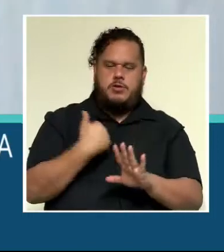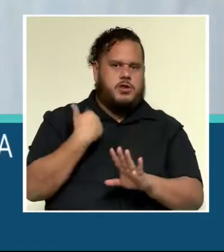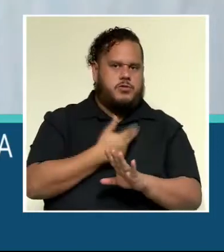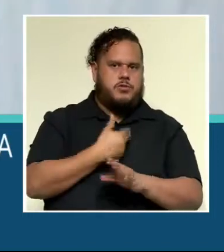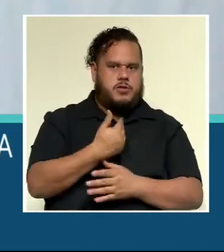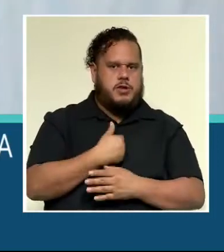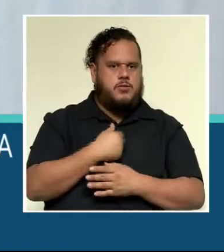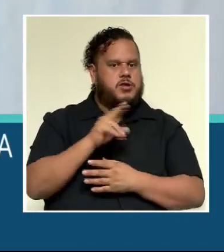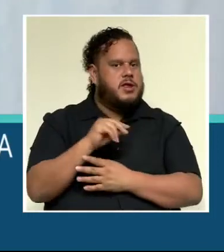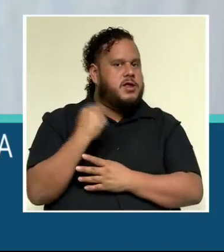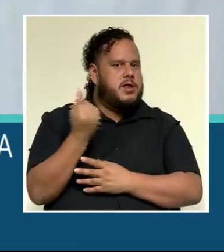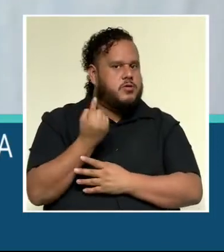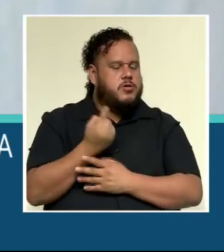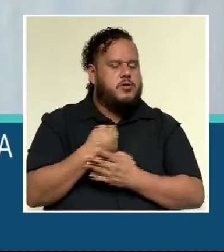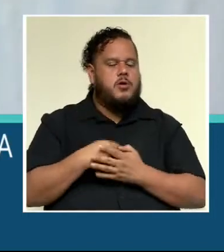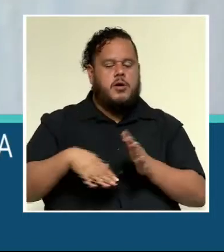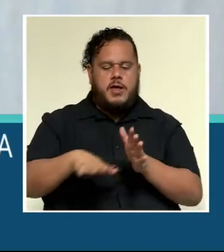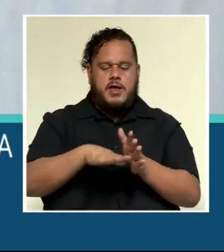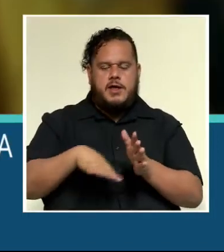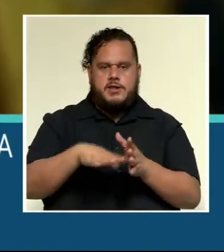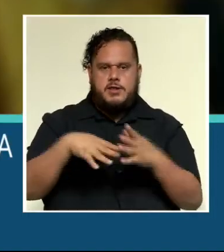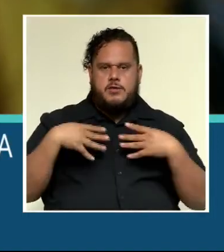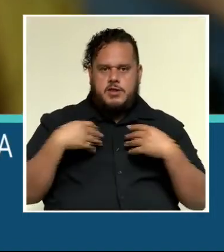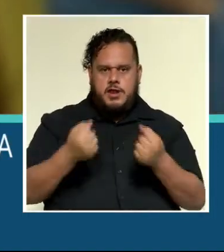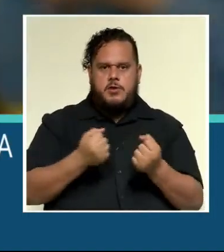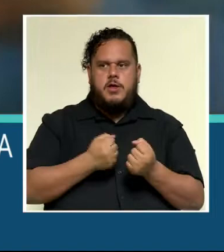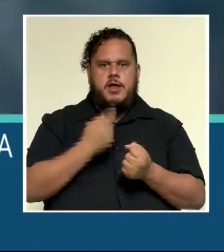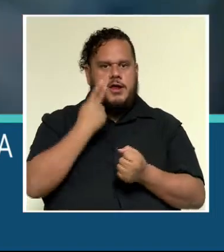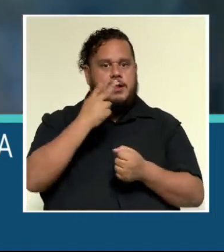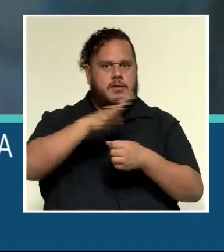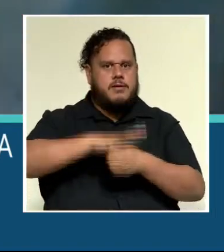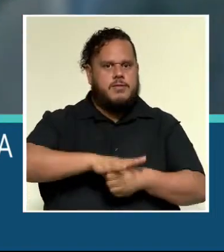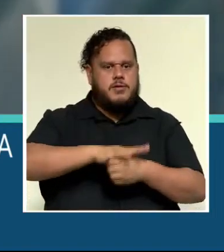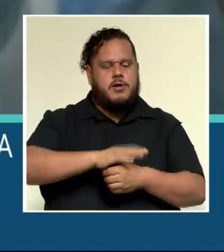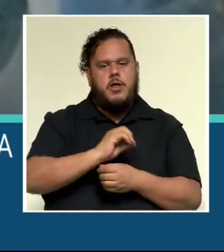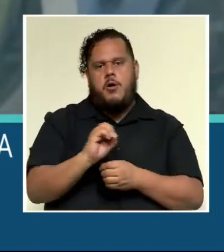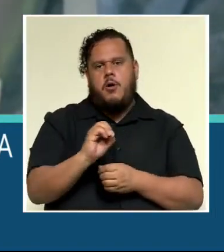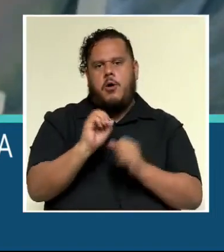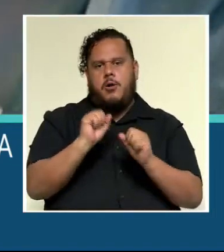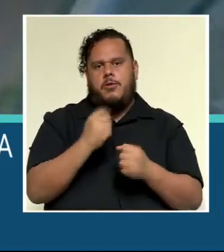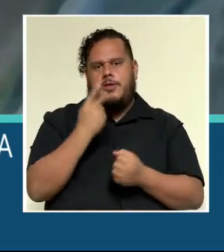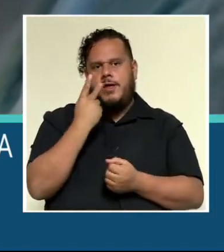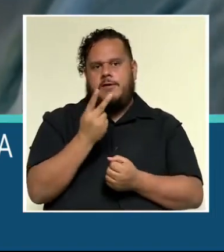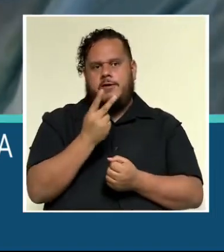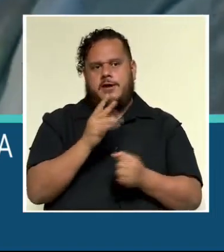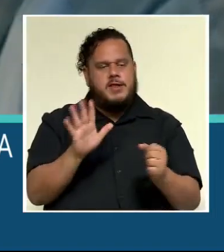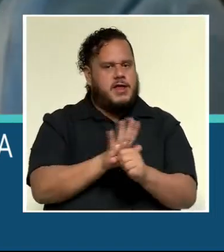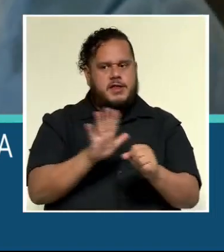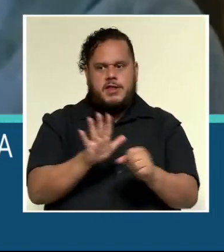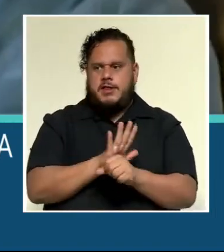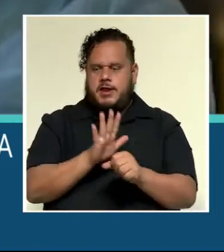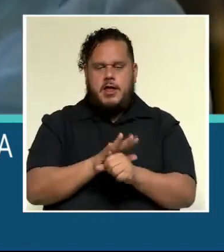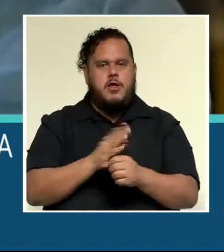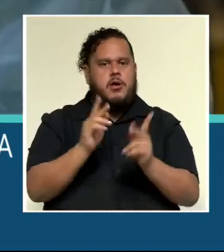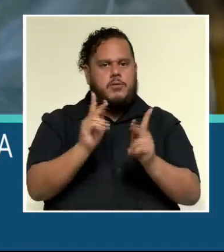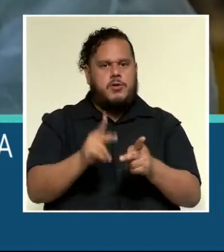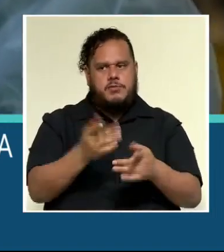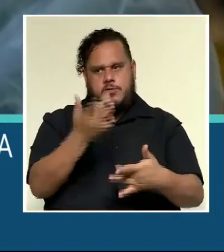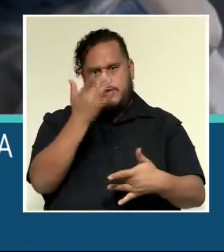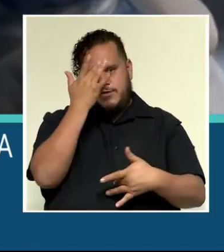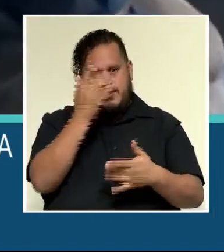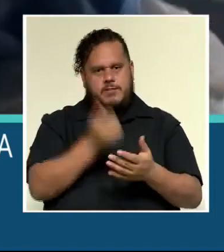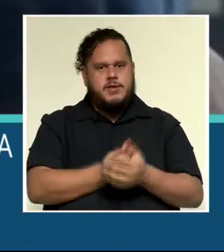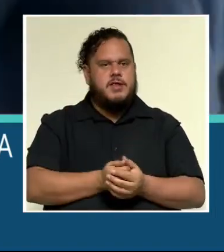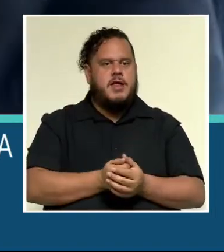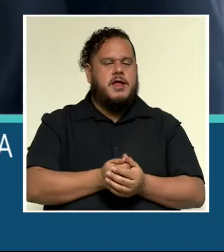solo el sector salud el que se ve presionado o podría verse saturado por la cantidad de personas enfermas, sino